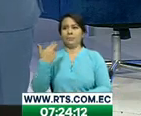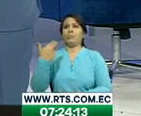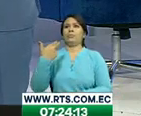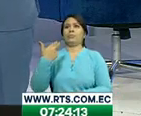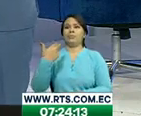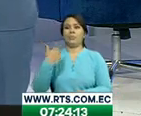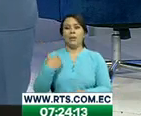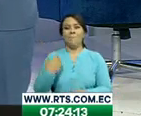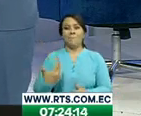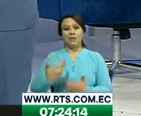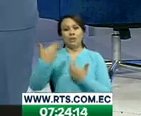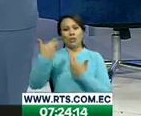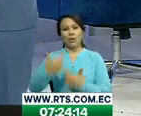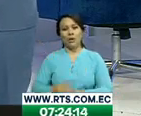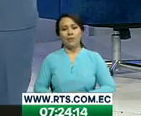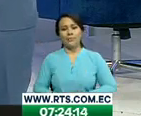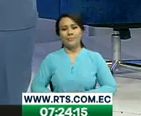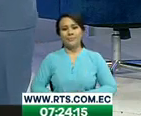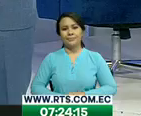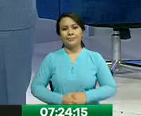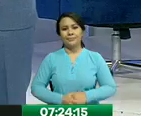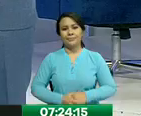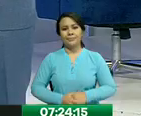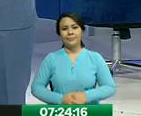un arma de fuego.